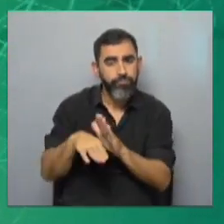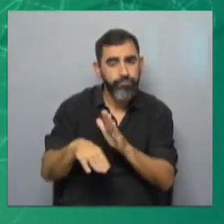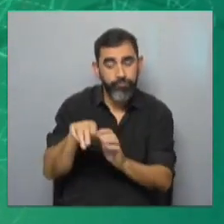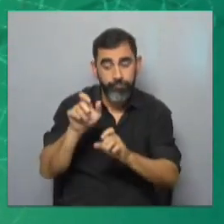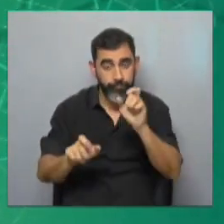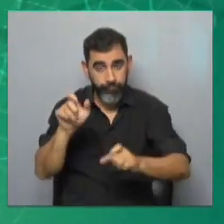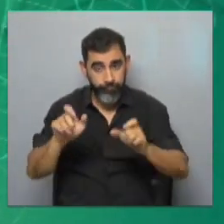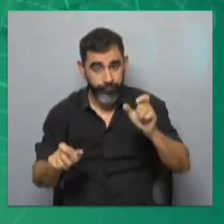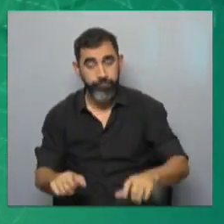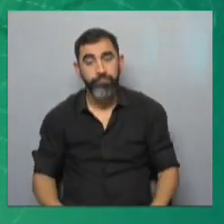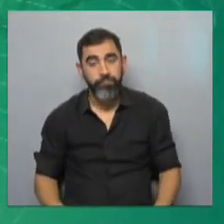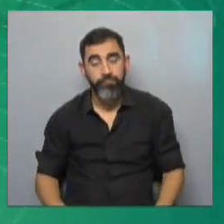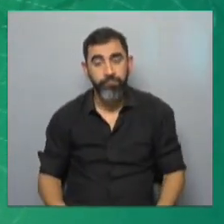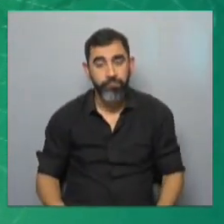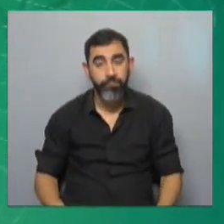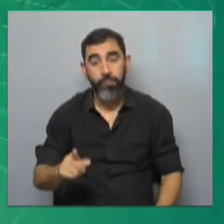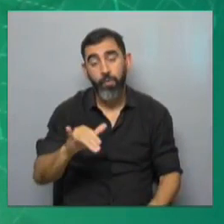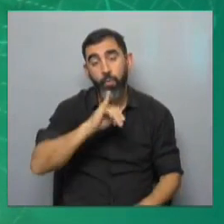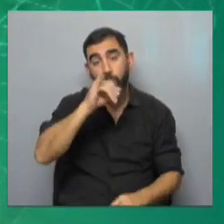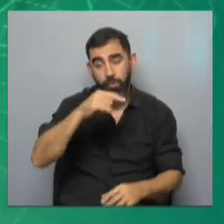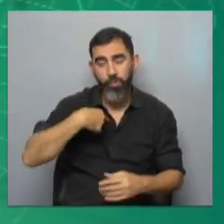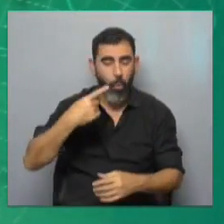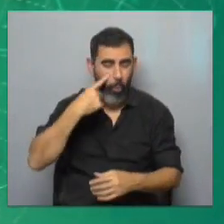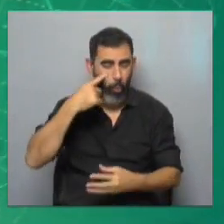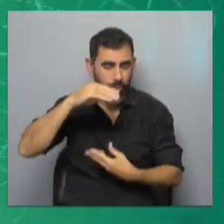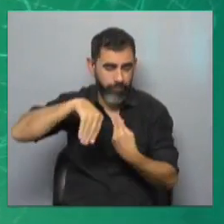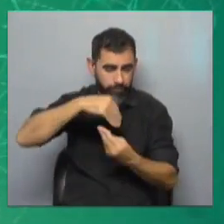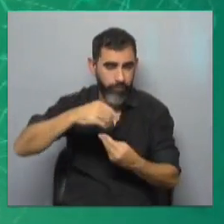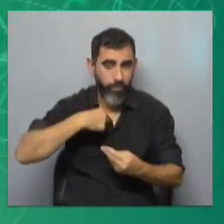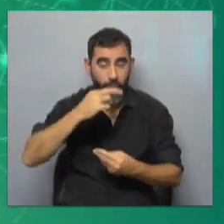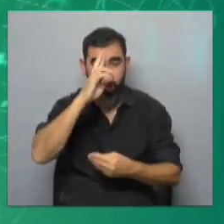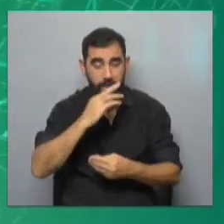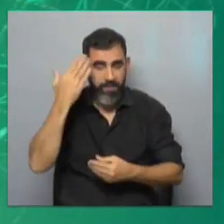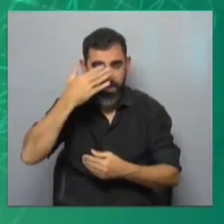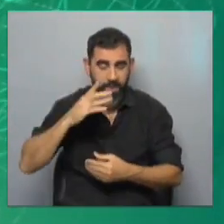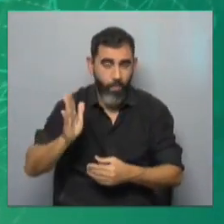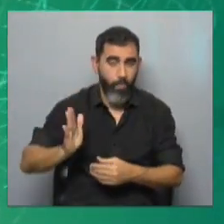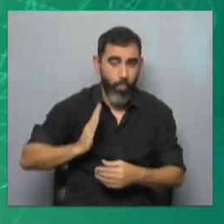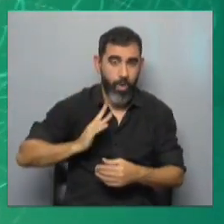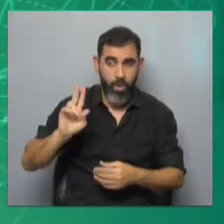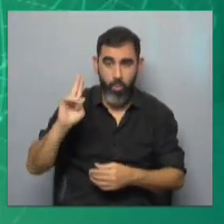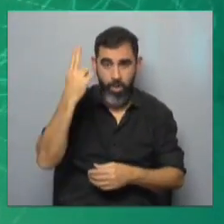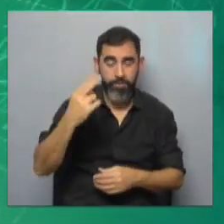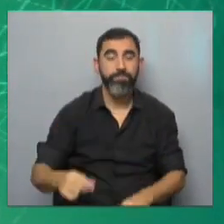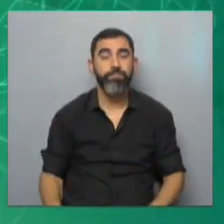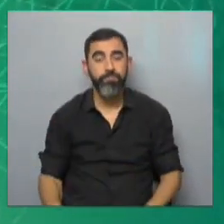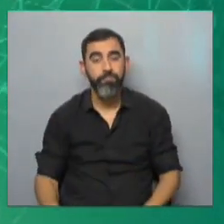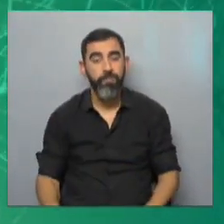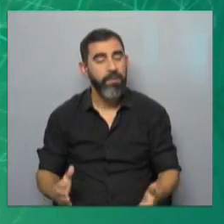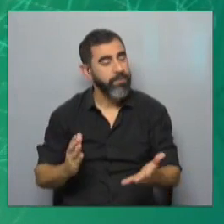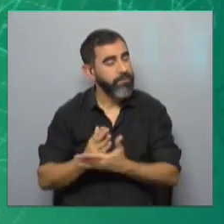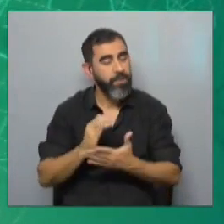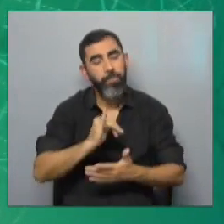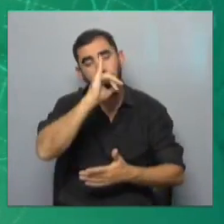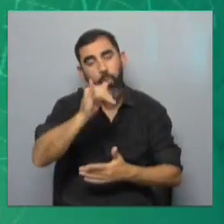forzados, porque son relatos que me son familiares, por ser una mujer afro-uruguaya, como... Siempre ha estado el